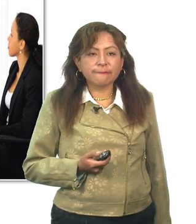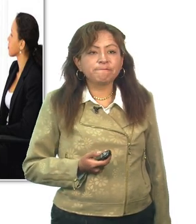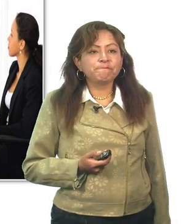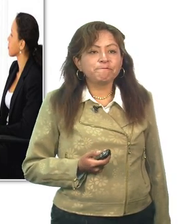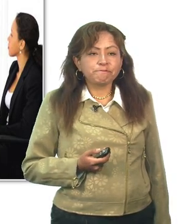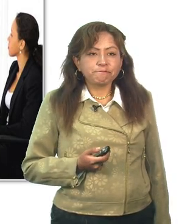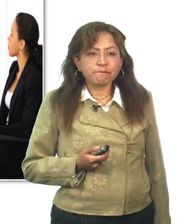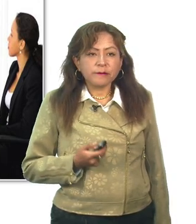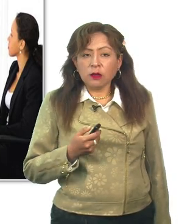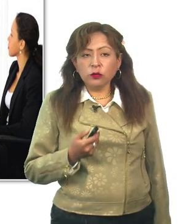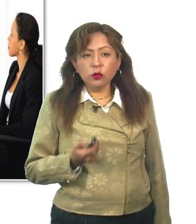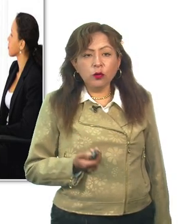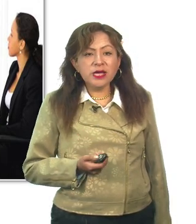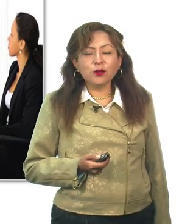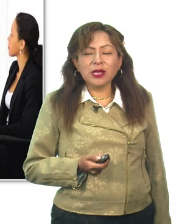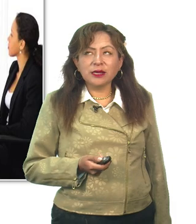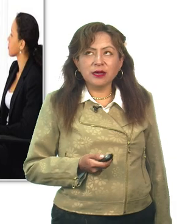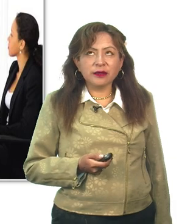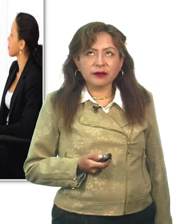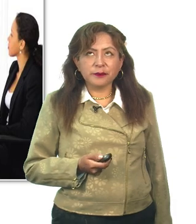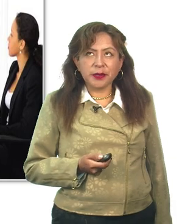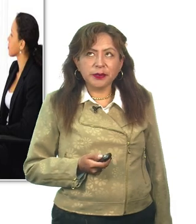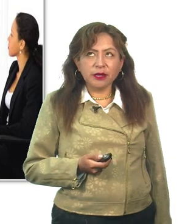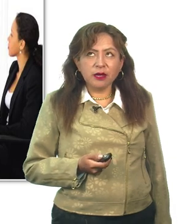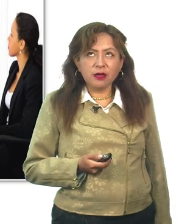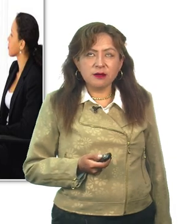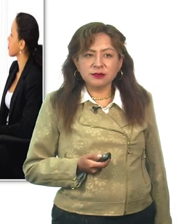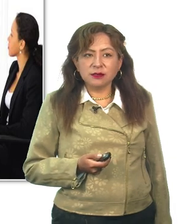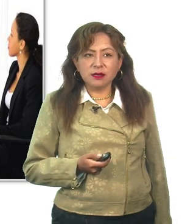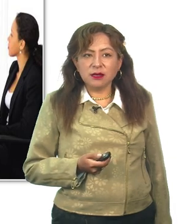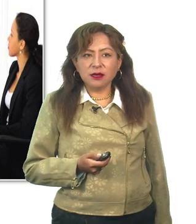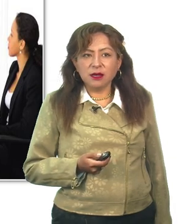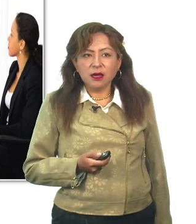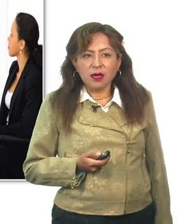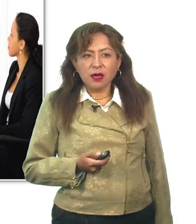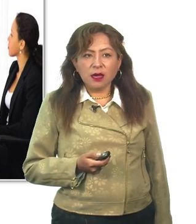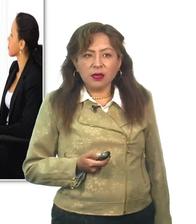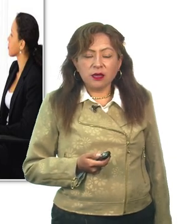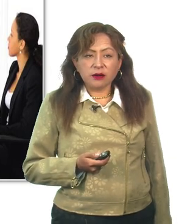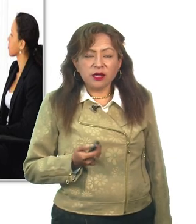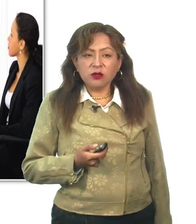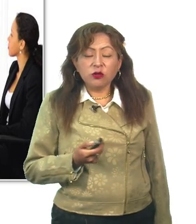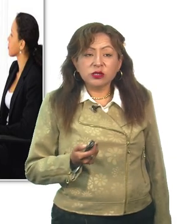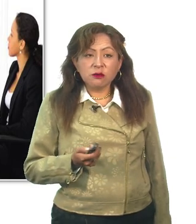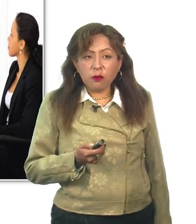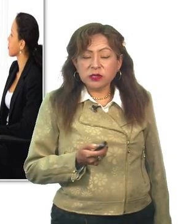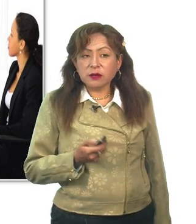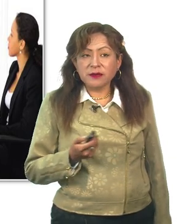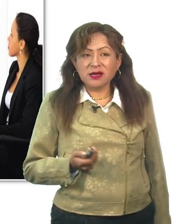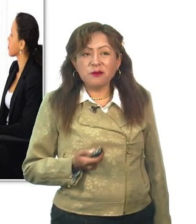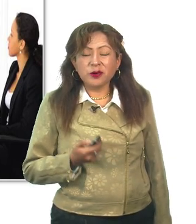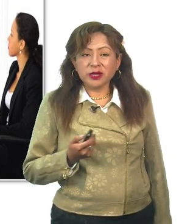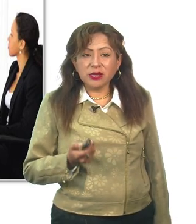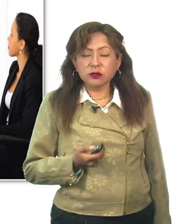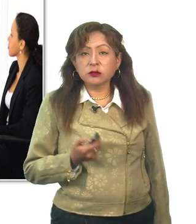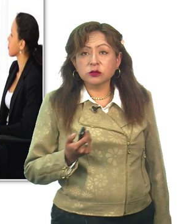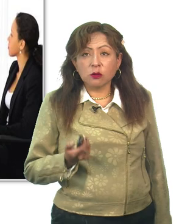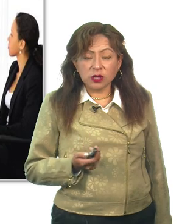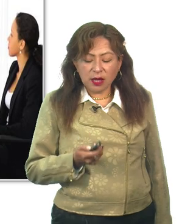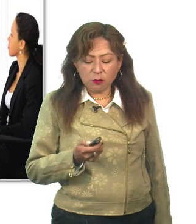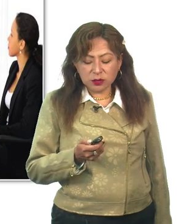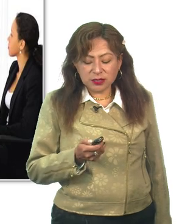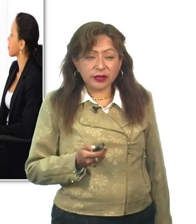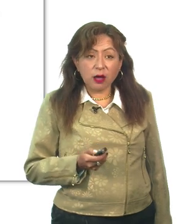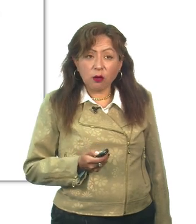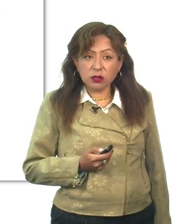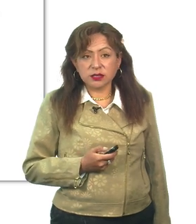mensaje. No es cualquier de repente, de repente no nos hemos puesto a pensar por qué nosotros